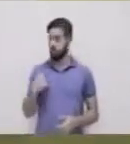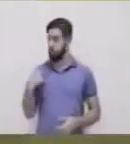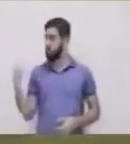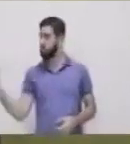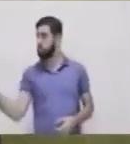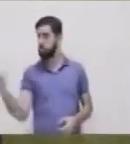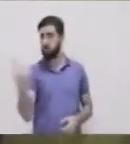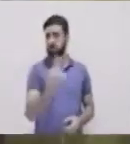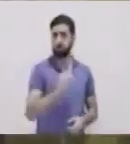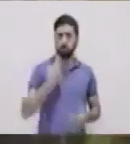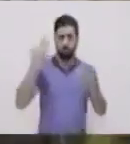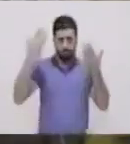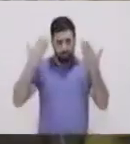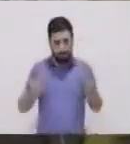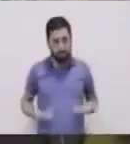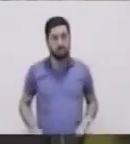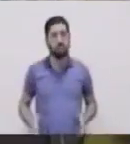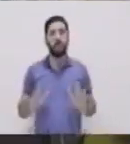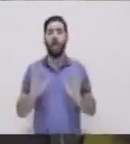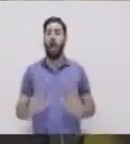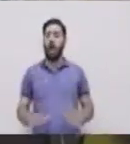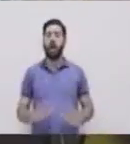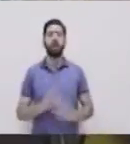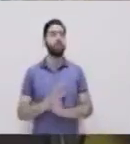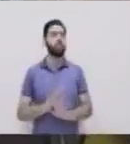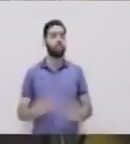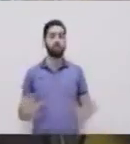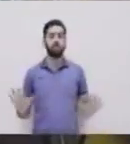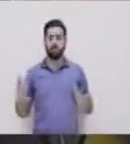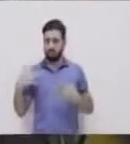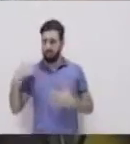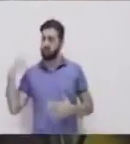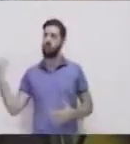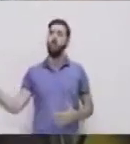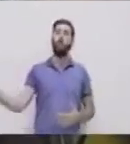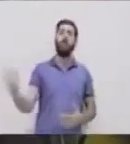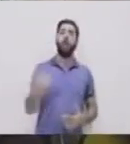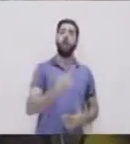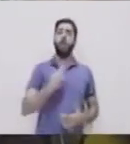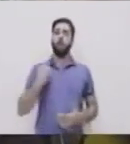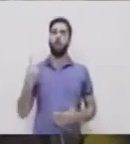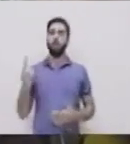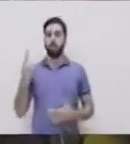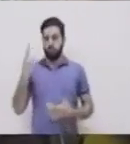Fuimos hechos así, hechos para botar